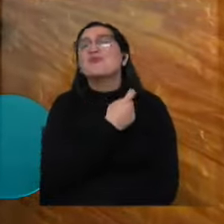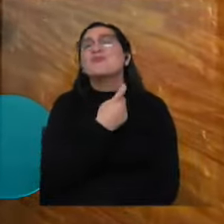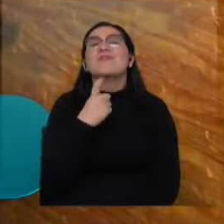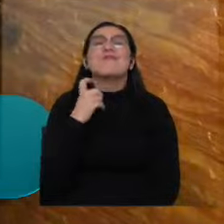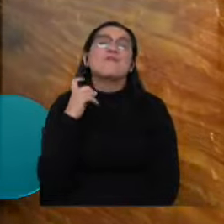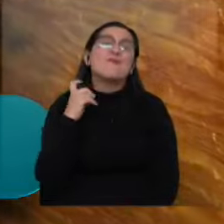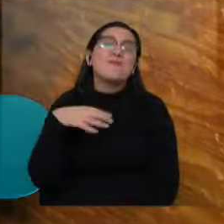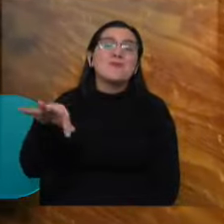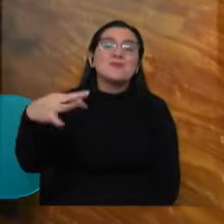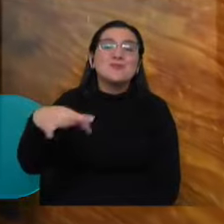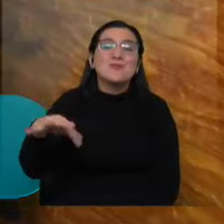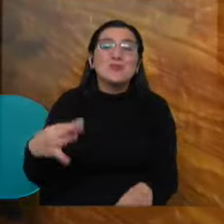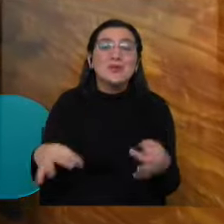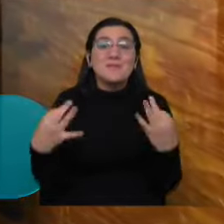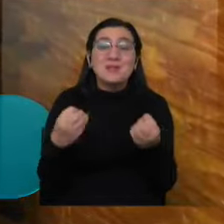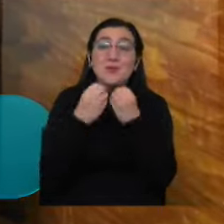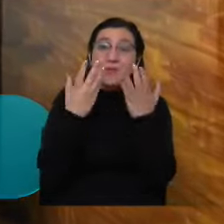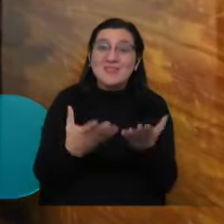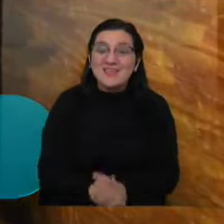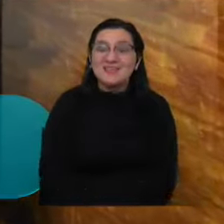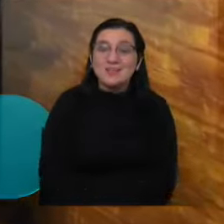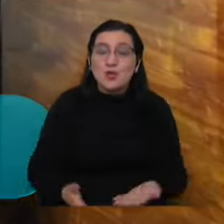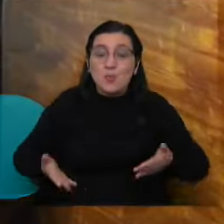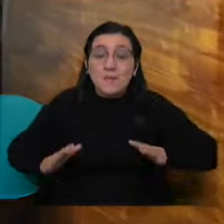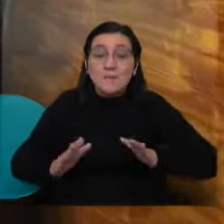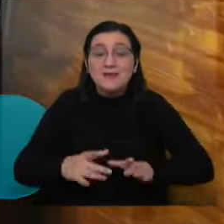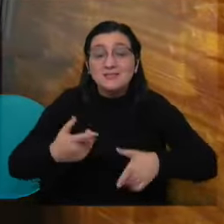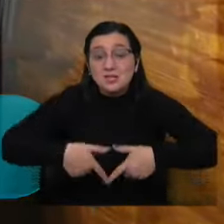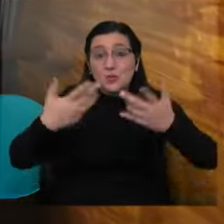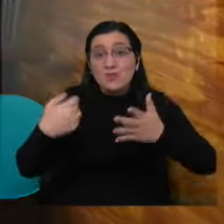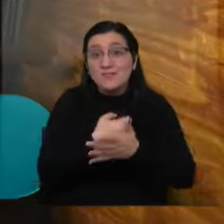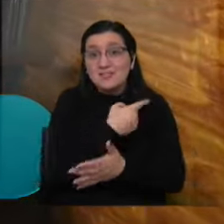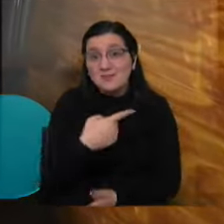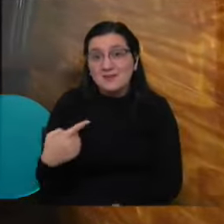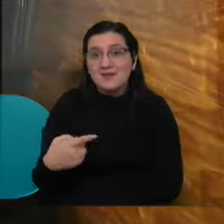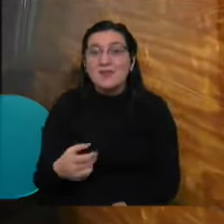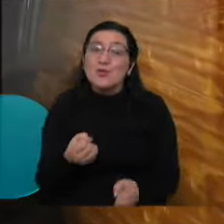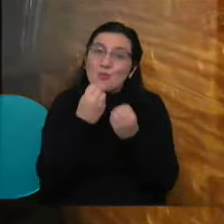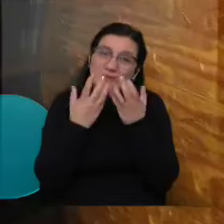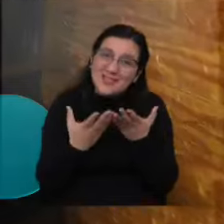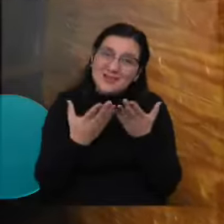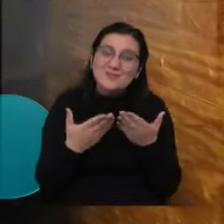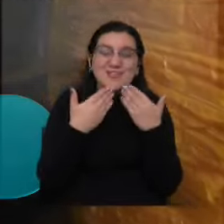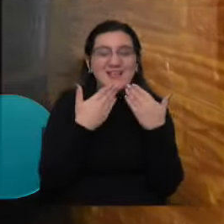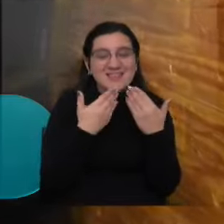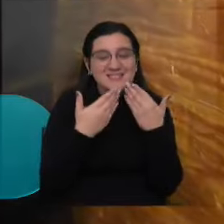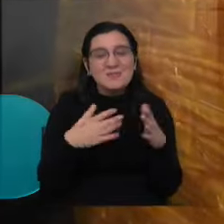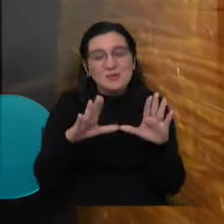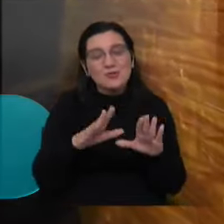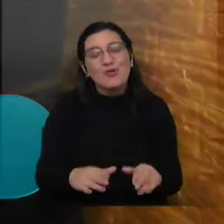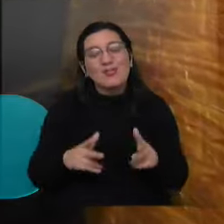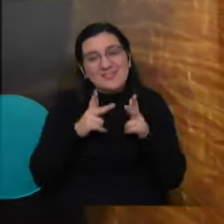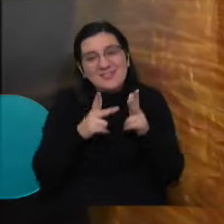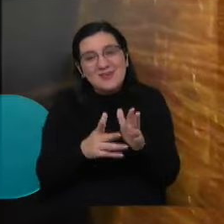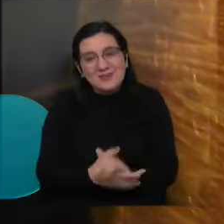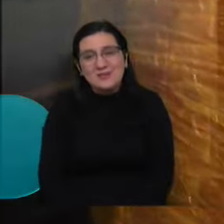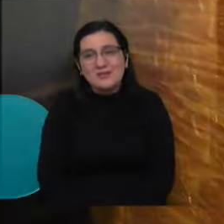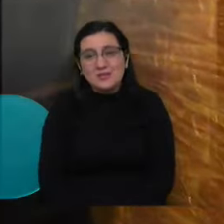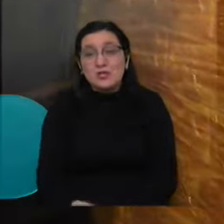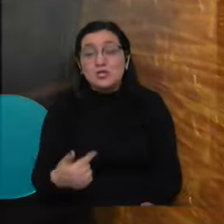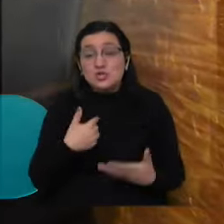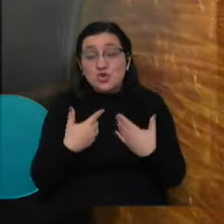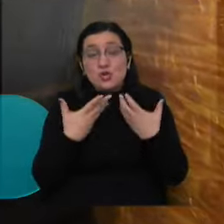especial Bueno Mariano cómo Andá Cómo preparas el show este fin de semana bienvenido Cómo and bueno Muchas gracias por por todas las palabras Ah yo quiero